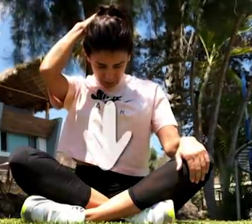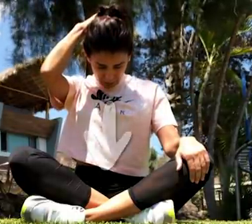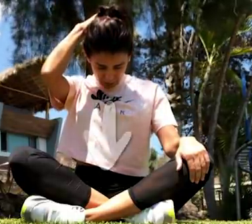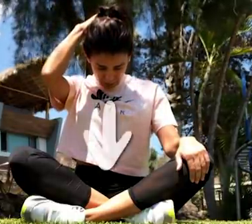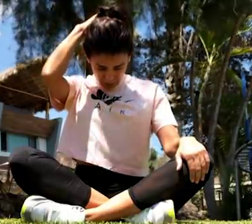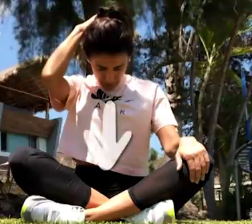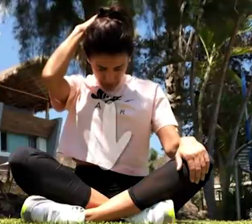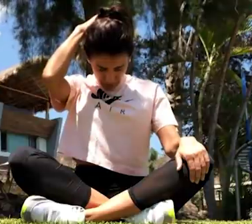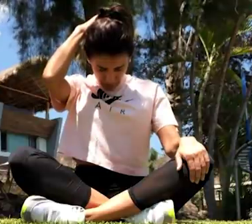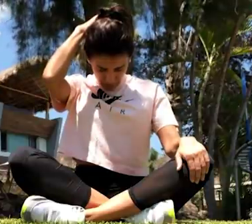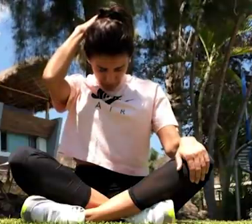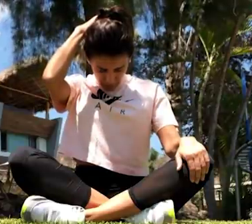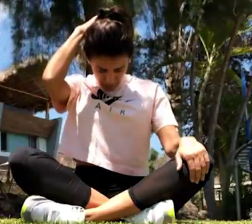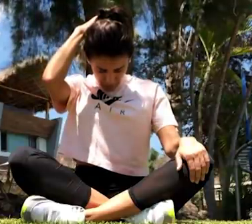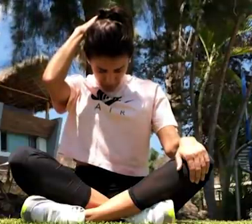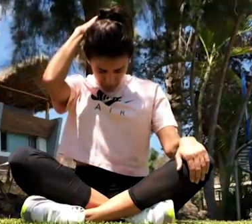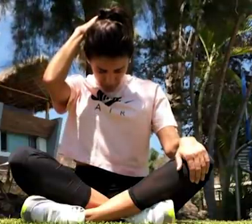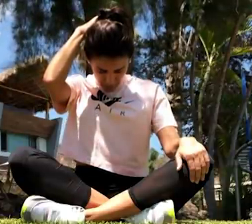centro.